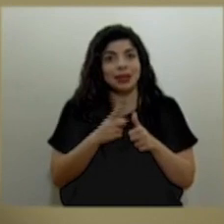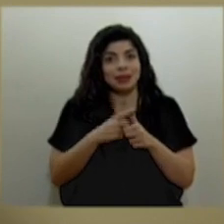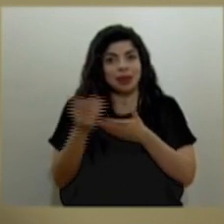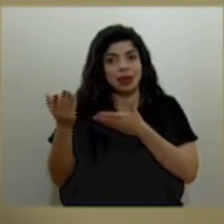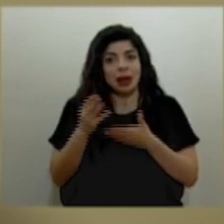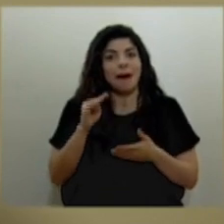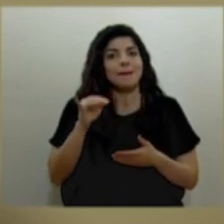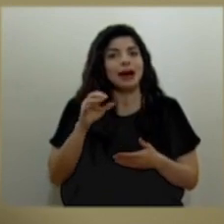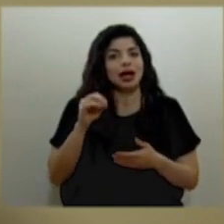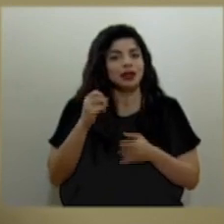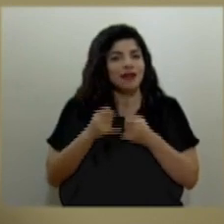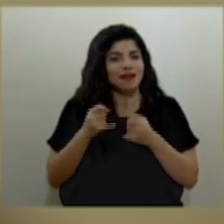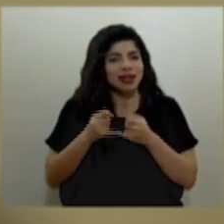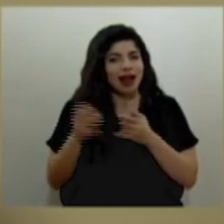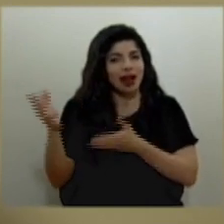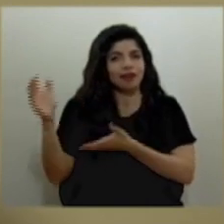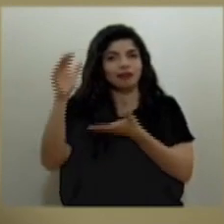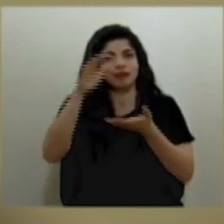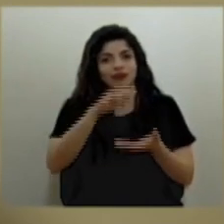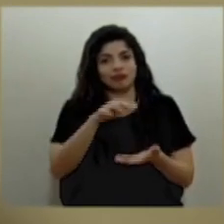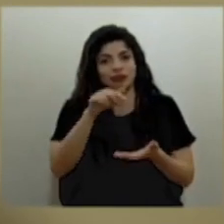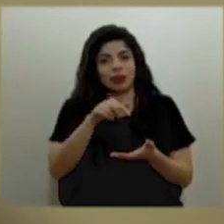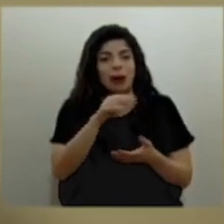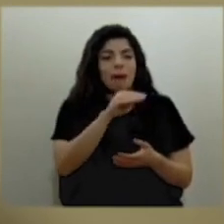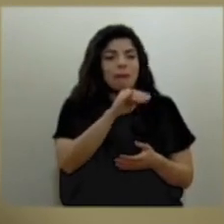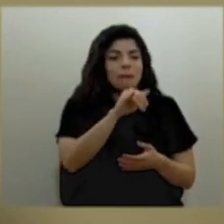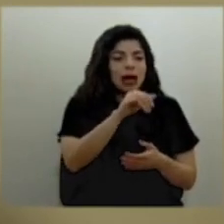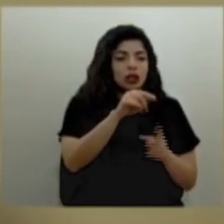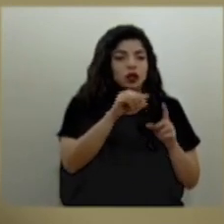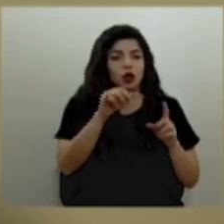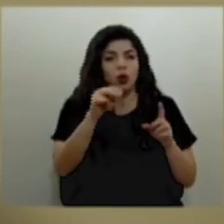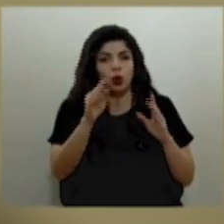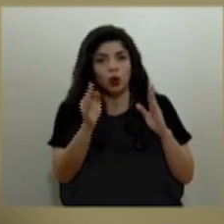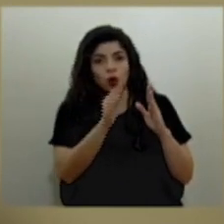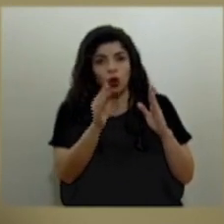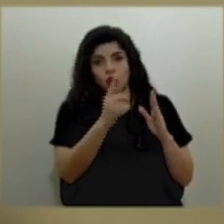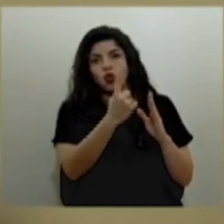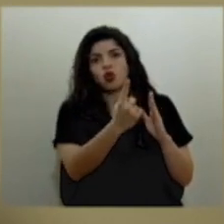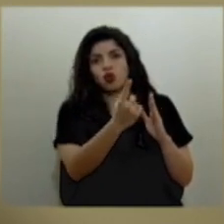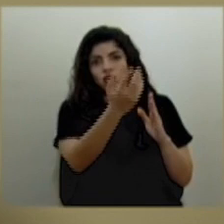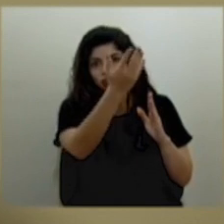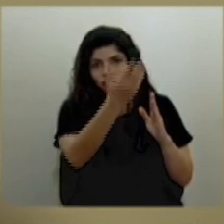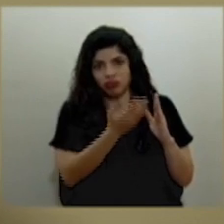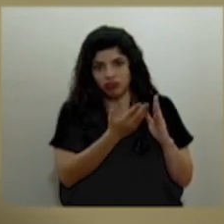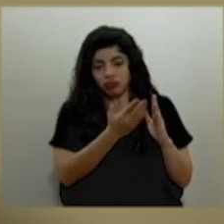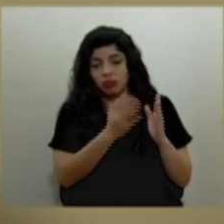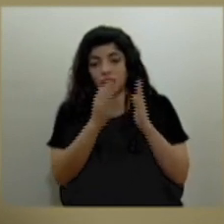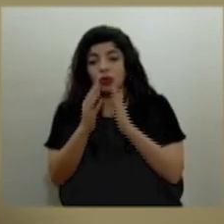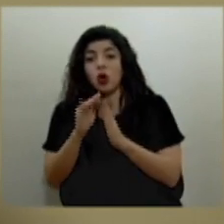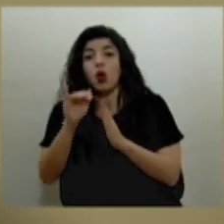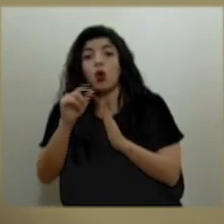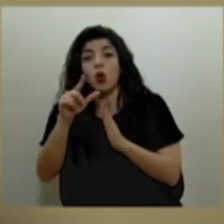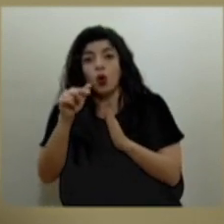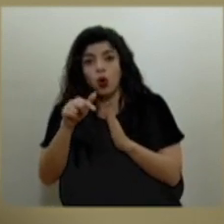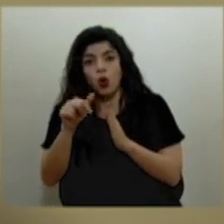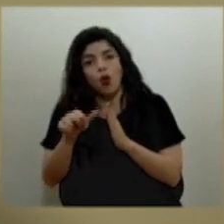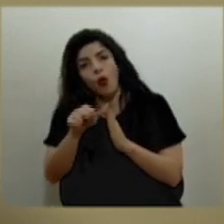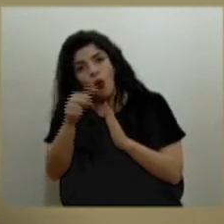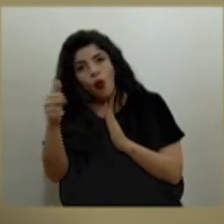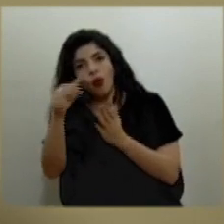de mayo que correspondía a ese periodo entre mayo y junio, y seguiremos recibiendo a partir de julio, donde vendrán